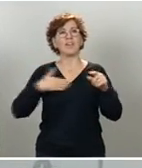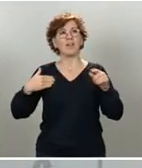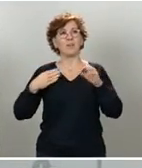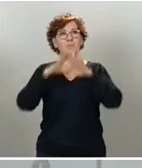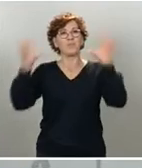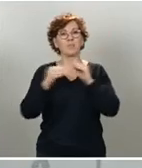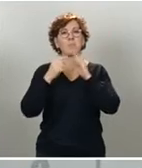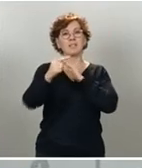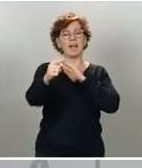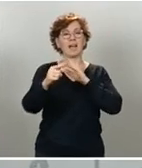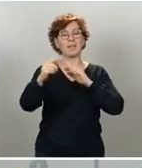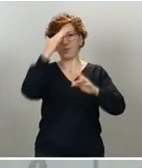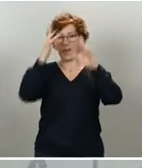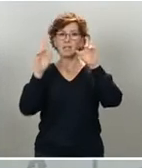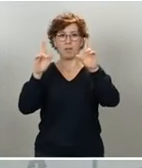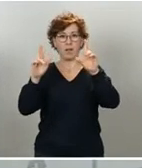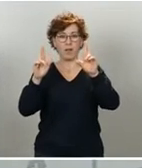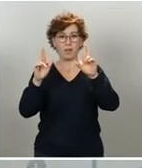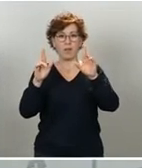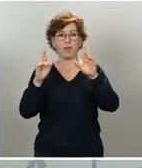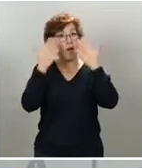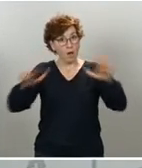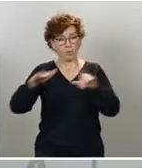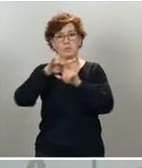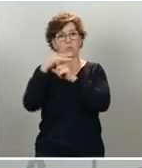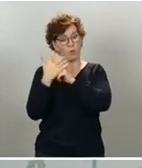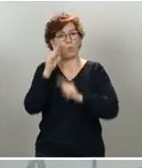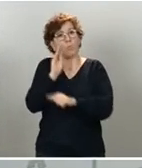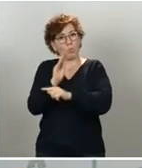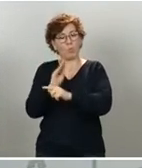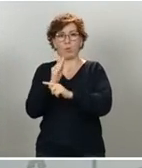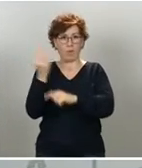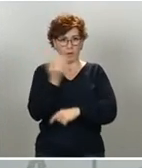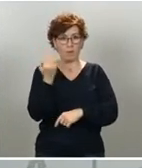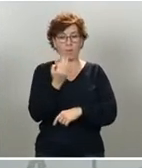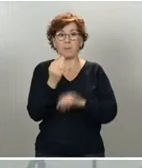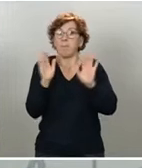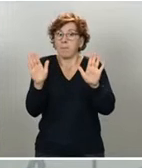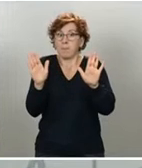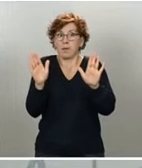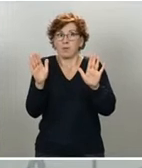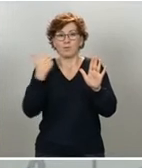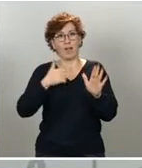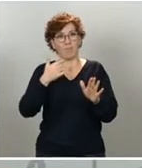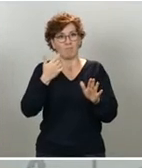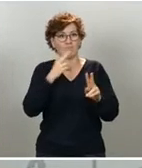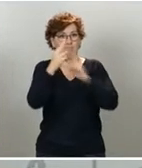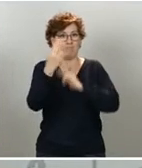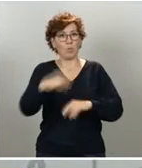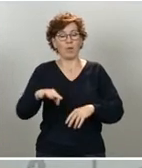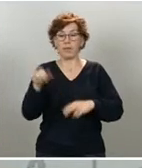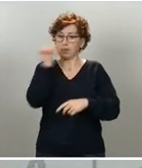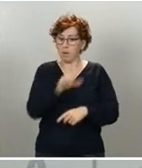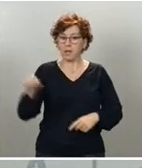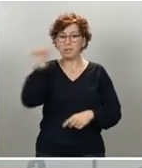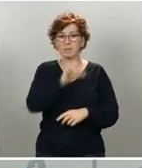toda la prudencia que requieren las circunstancias, podemos afirmar que semana a semana se están cumpliendo con los objetivos marcados y